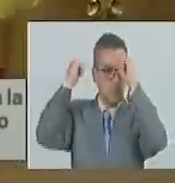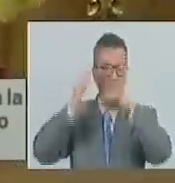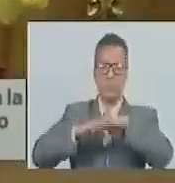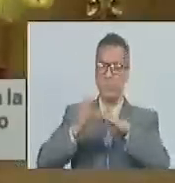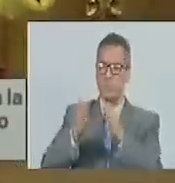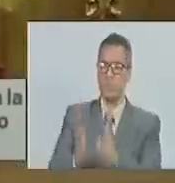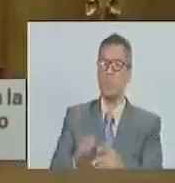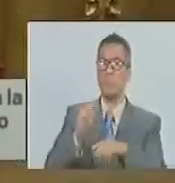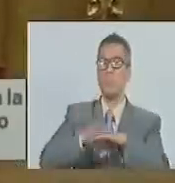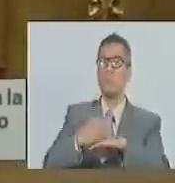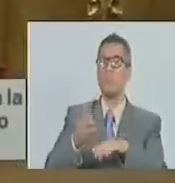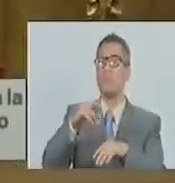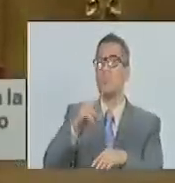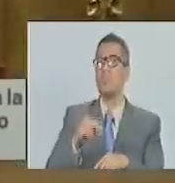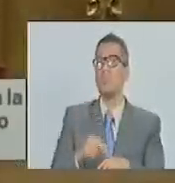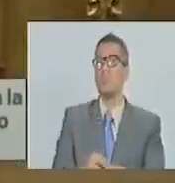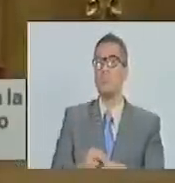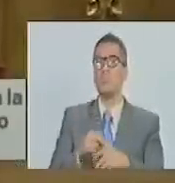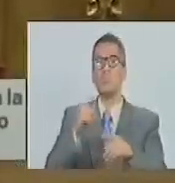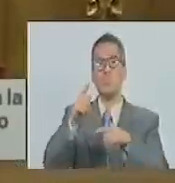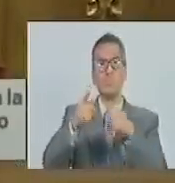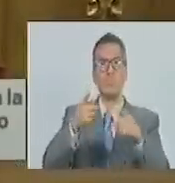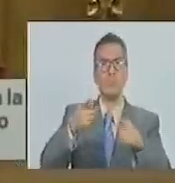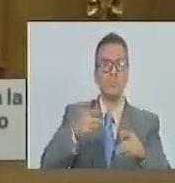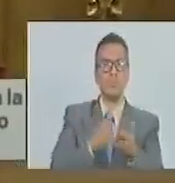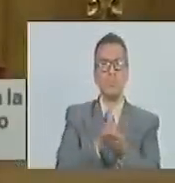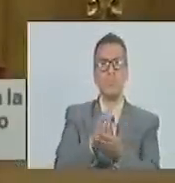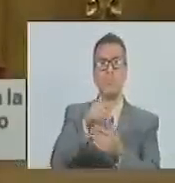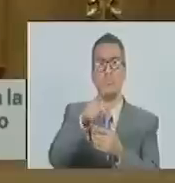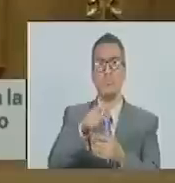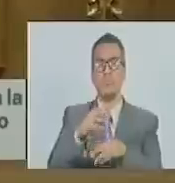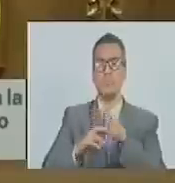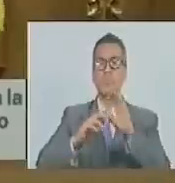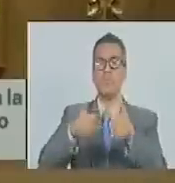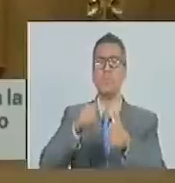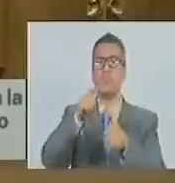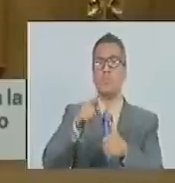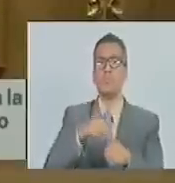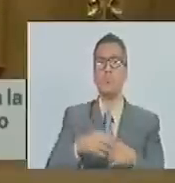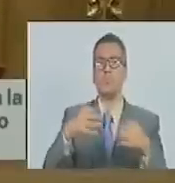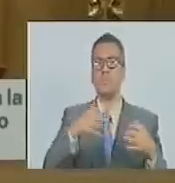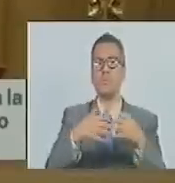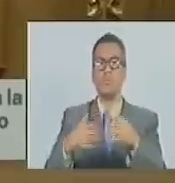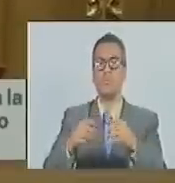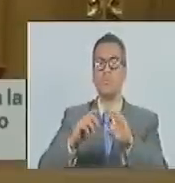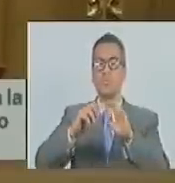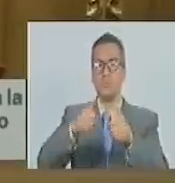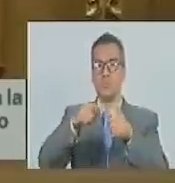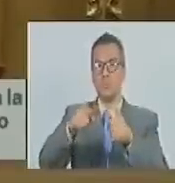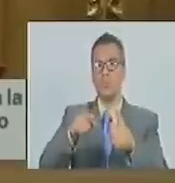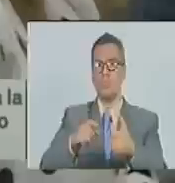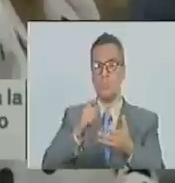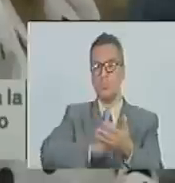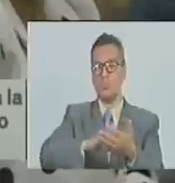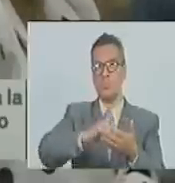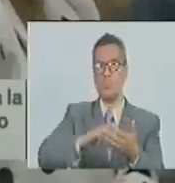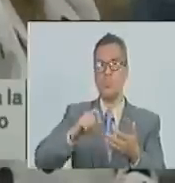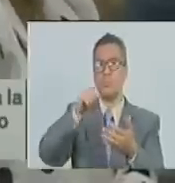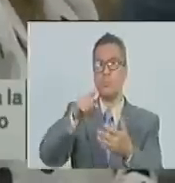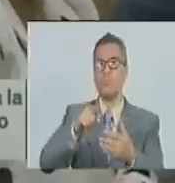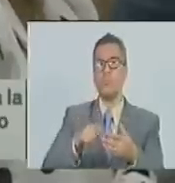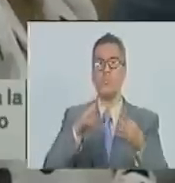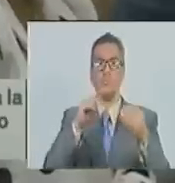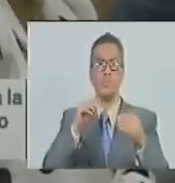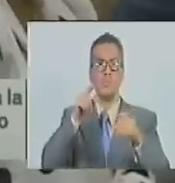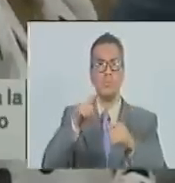no?, procurar que en Austria, donde se inició el origen de esto, donde se firmó en esa